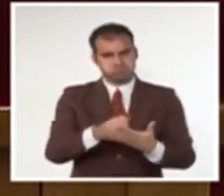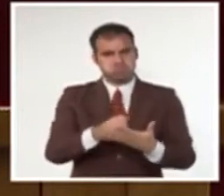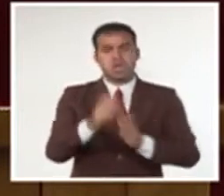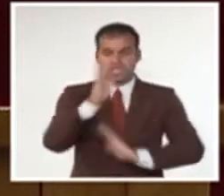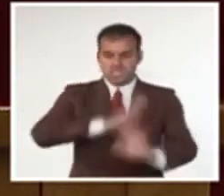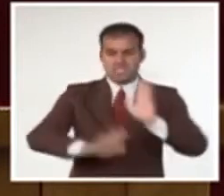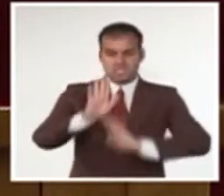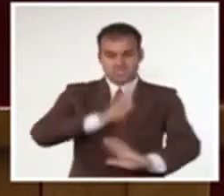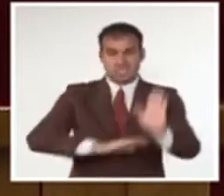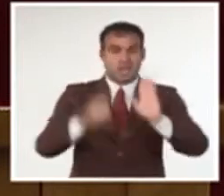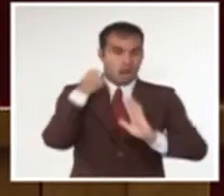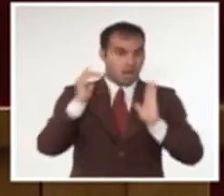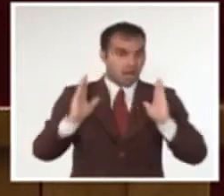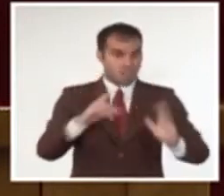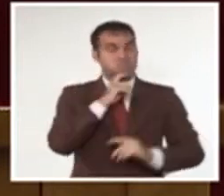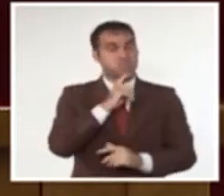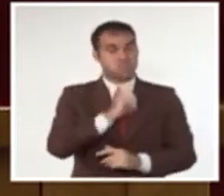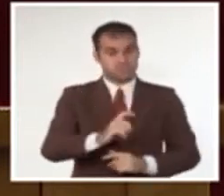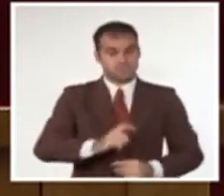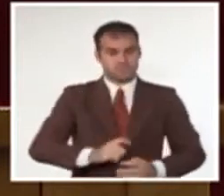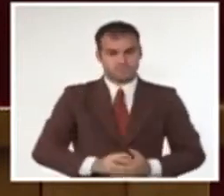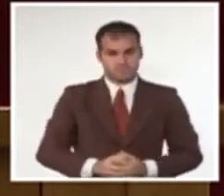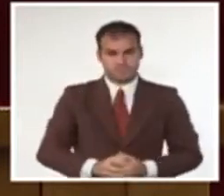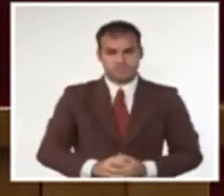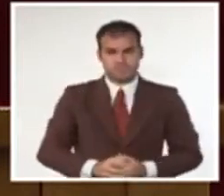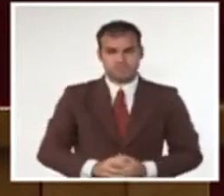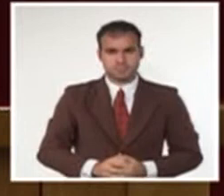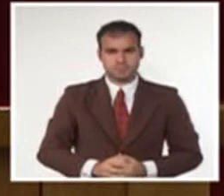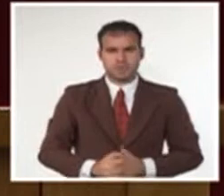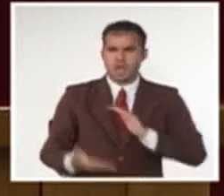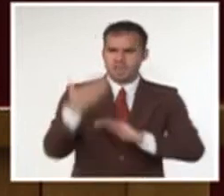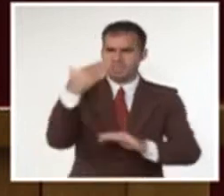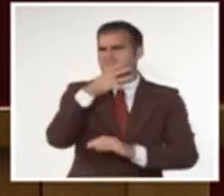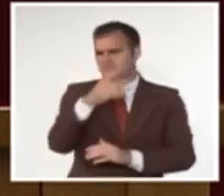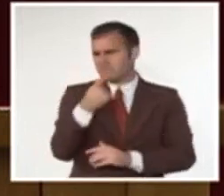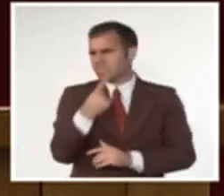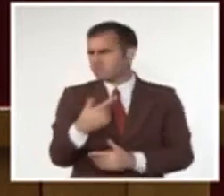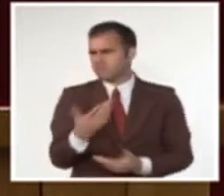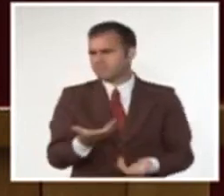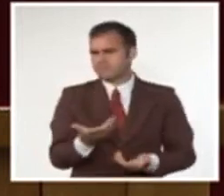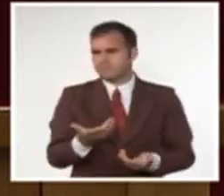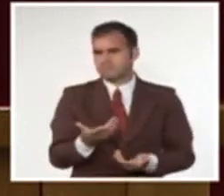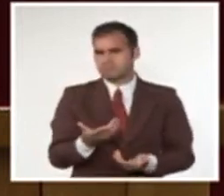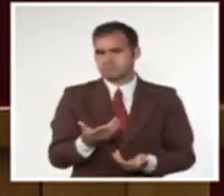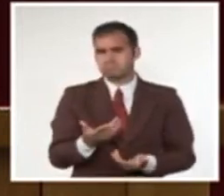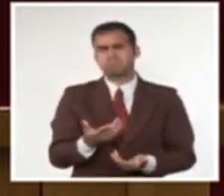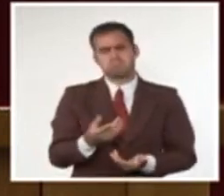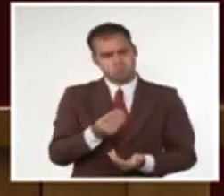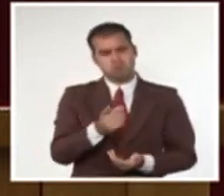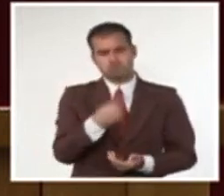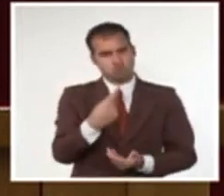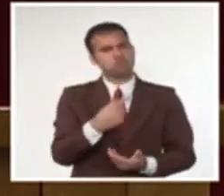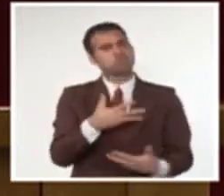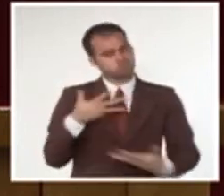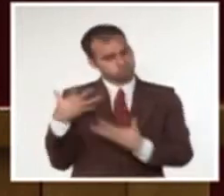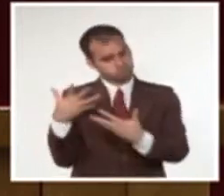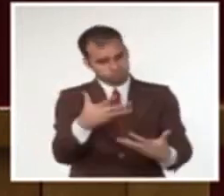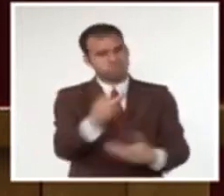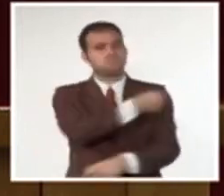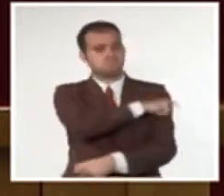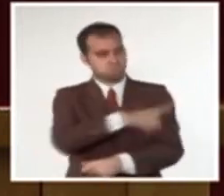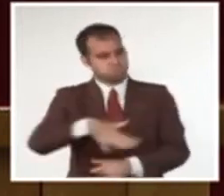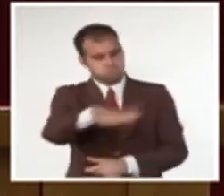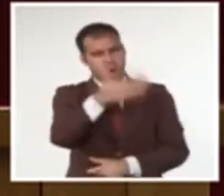este año de pruebas. Como dijo una vez Fidel, algún día habrá que levantar un monumento al pueblo